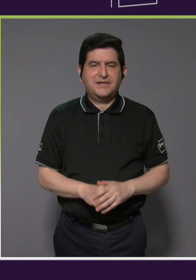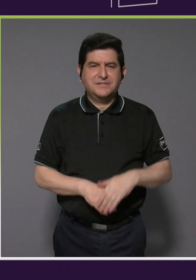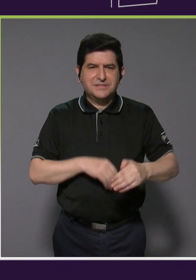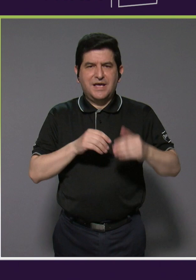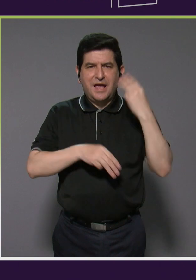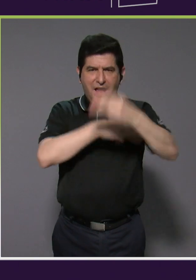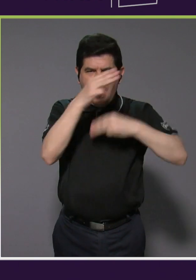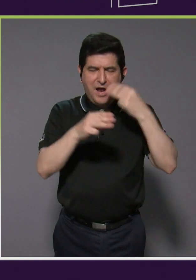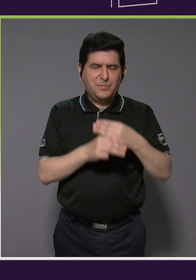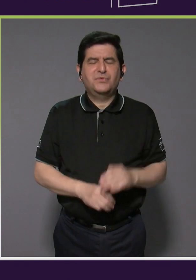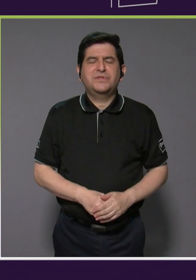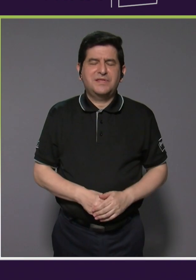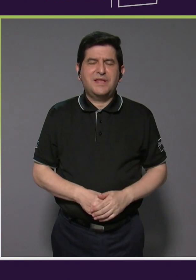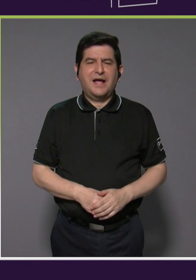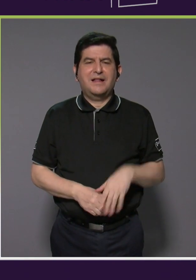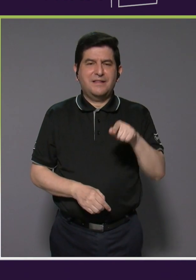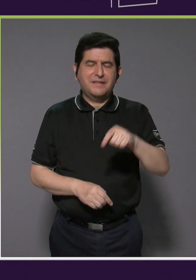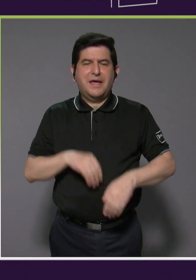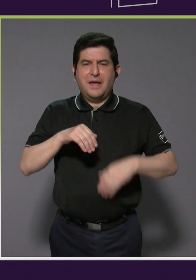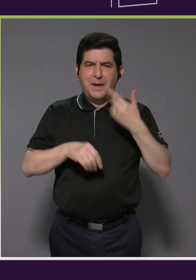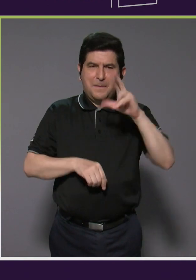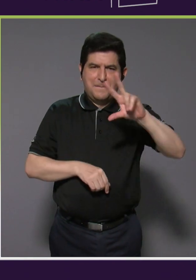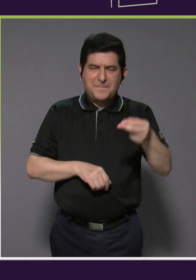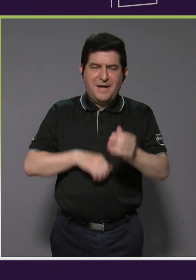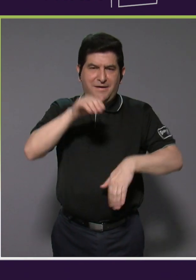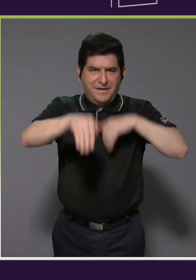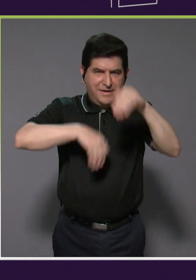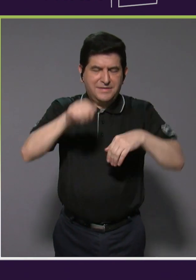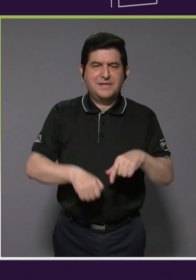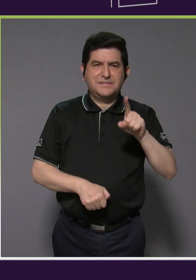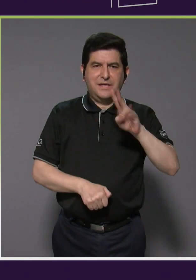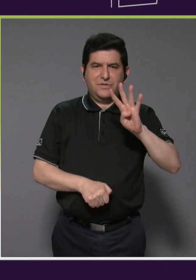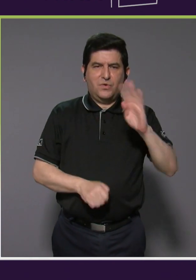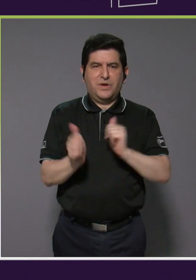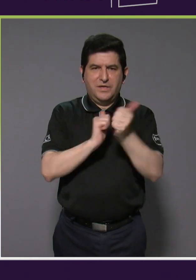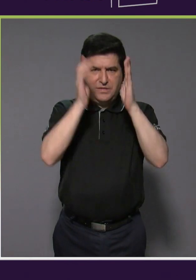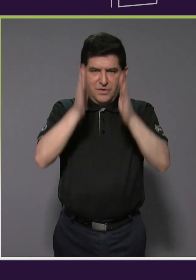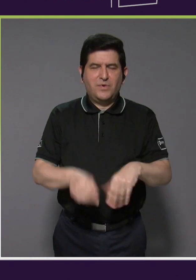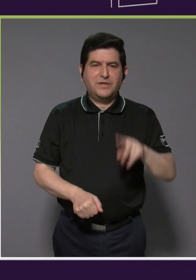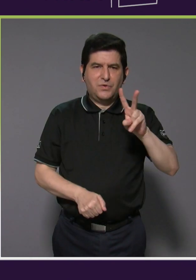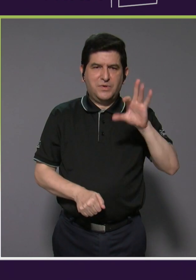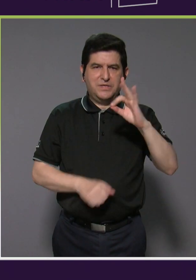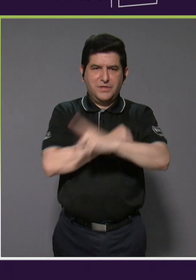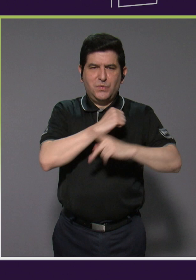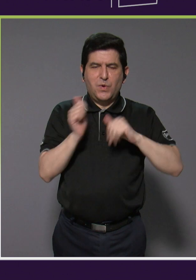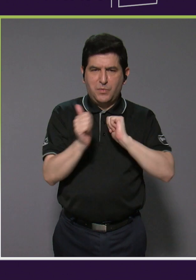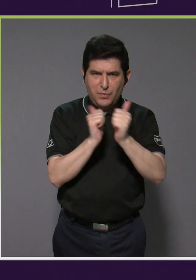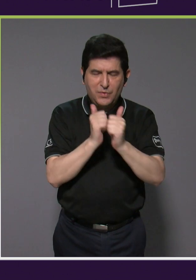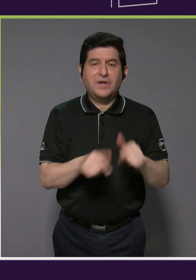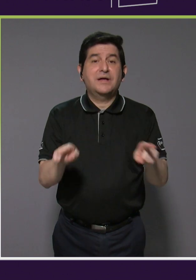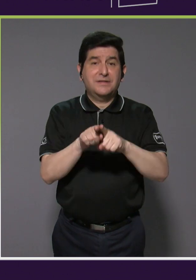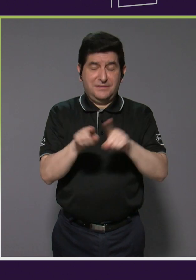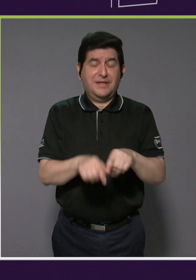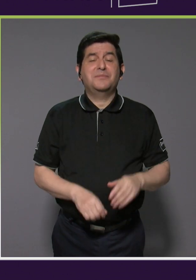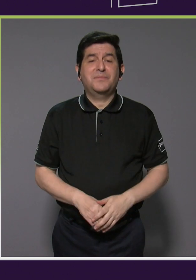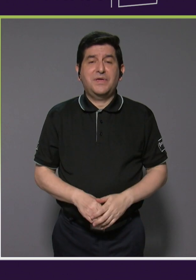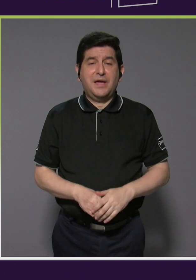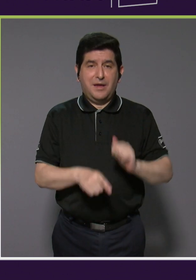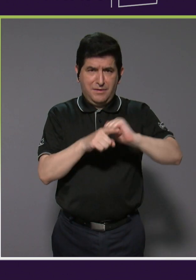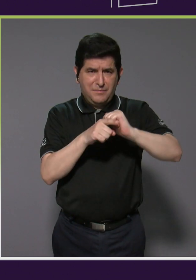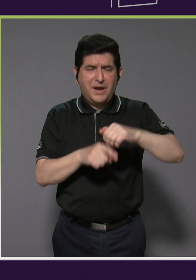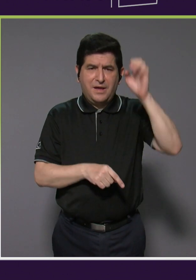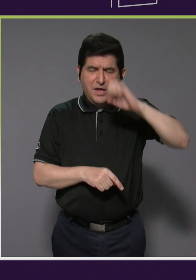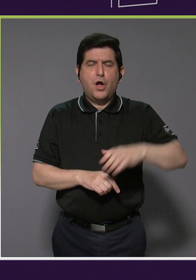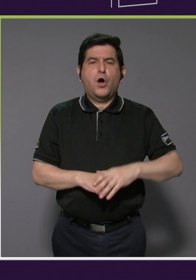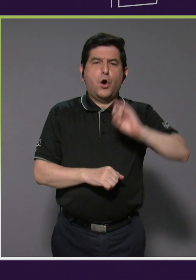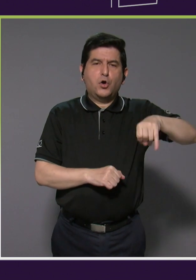de Paranatación de City, en la que compiten 144 atletas de 29 países. Quien también está de gira de torneos por Europa es José